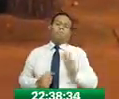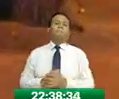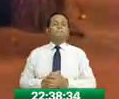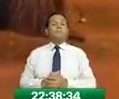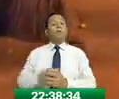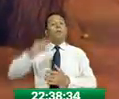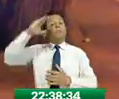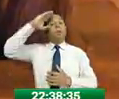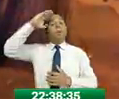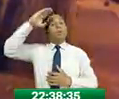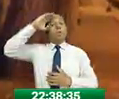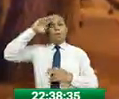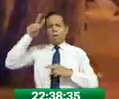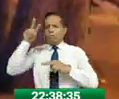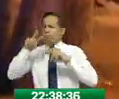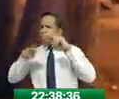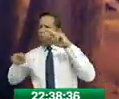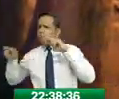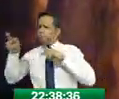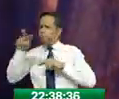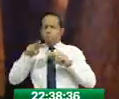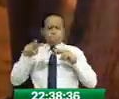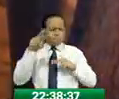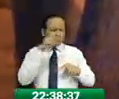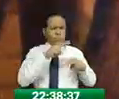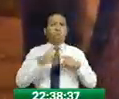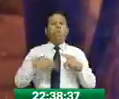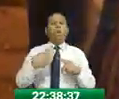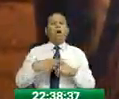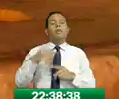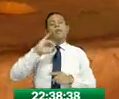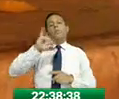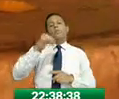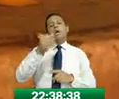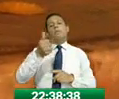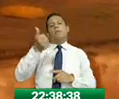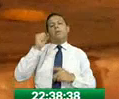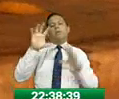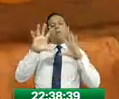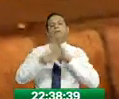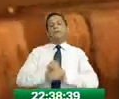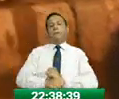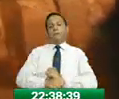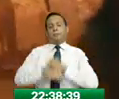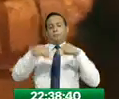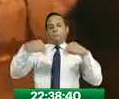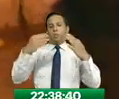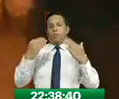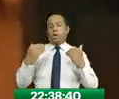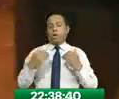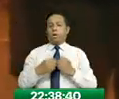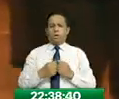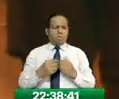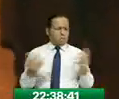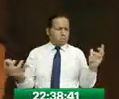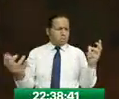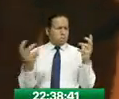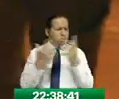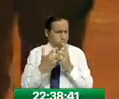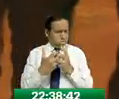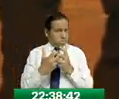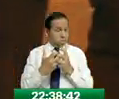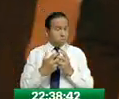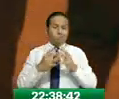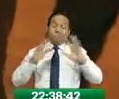estas tres muertes registradas la noche del jueves en Guayaquil. Se desconoce si ambos eventos guardan